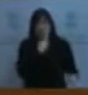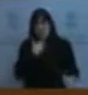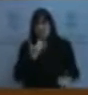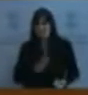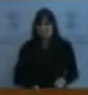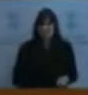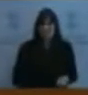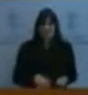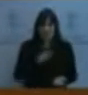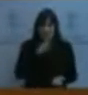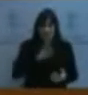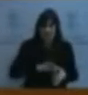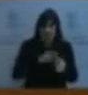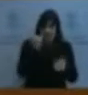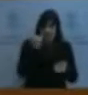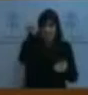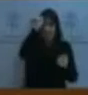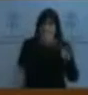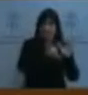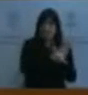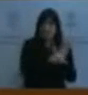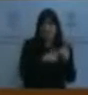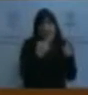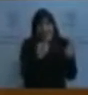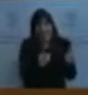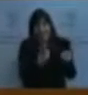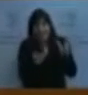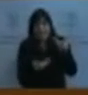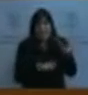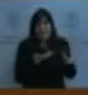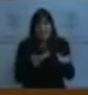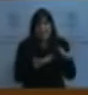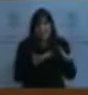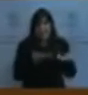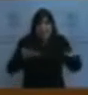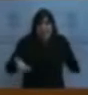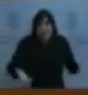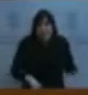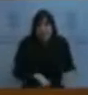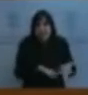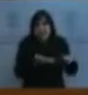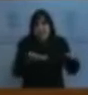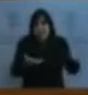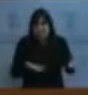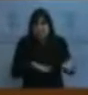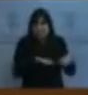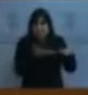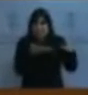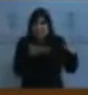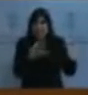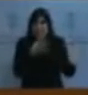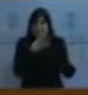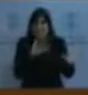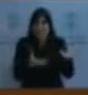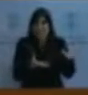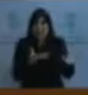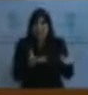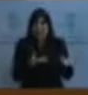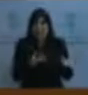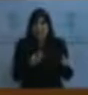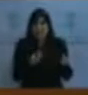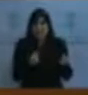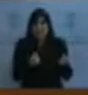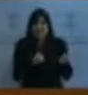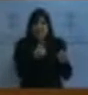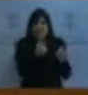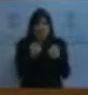de colmar o impulsar ante el vacío y la ausencia de compromiso que tiene su